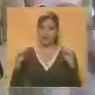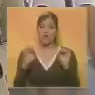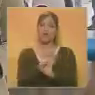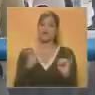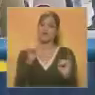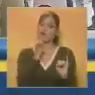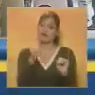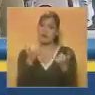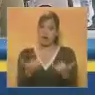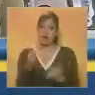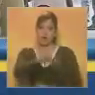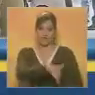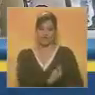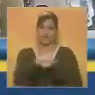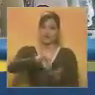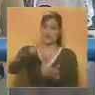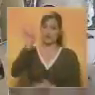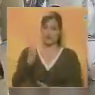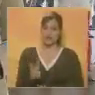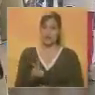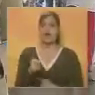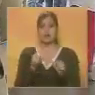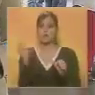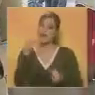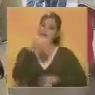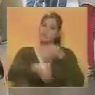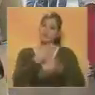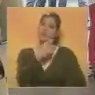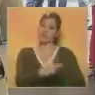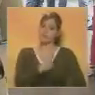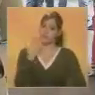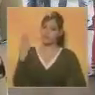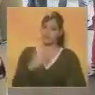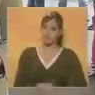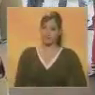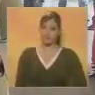que podemos ofrecerles desde la Universidad Central de Venezuela. Continúen con más de la emisión Meridiana. Adelante.